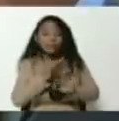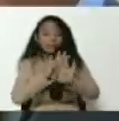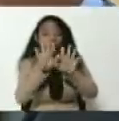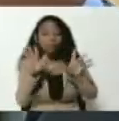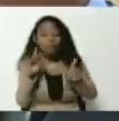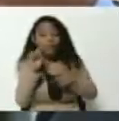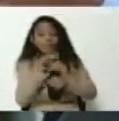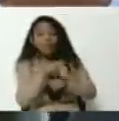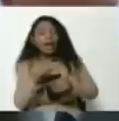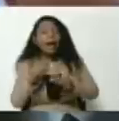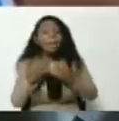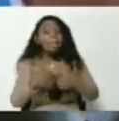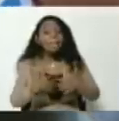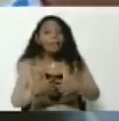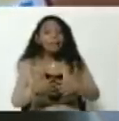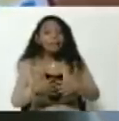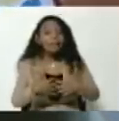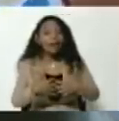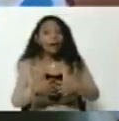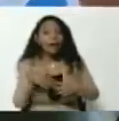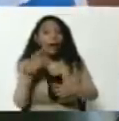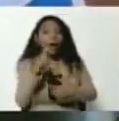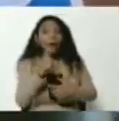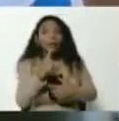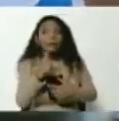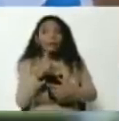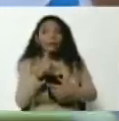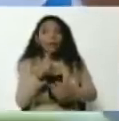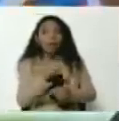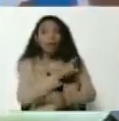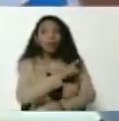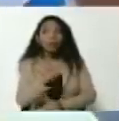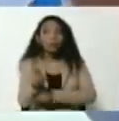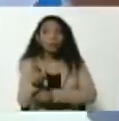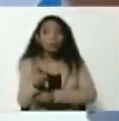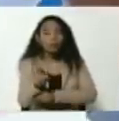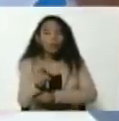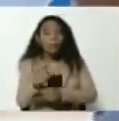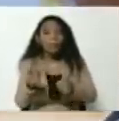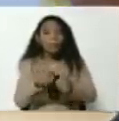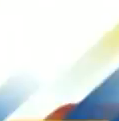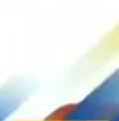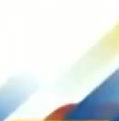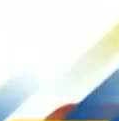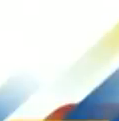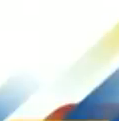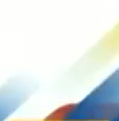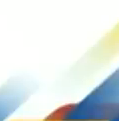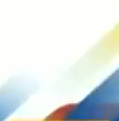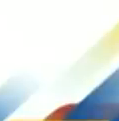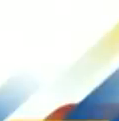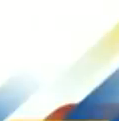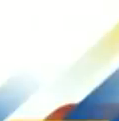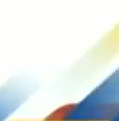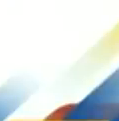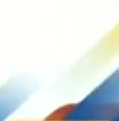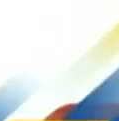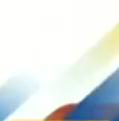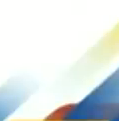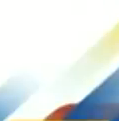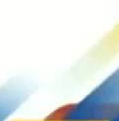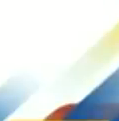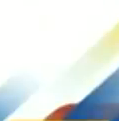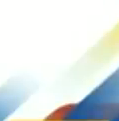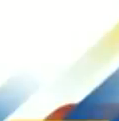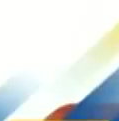que fue una empresa que tenía una mina y que incumplió con los principios del contrato con la República Bolivariana de Venezuela, en